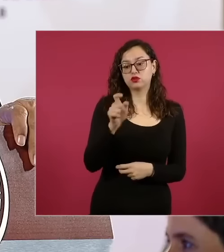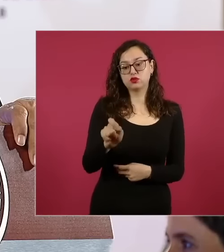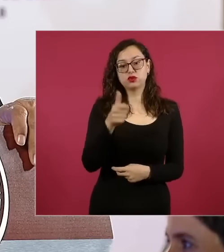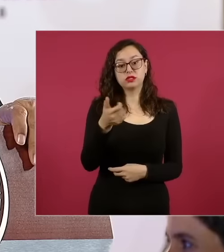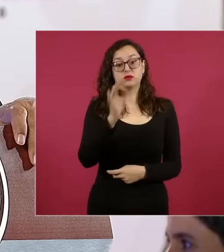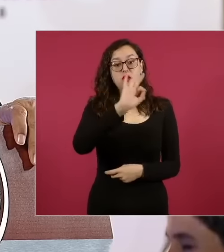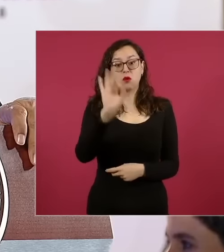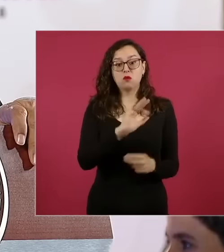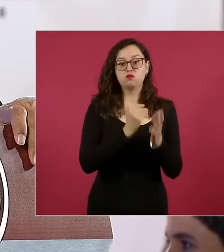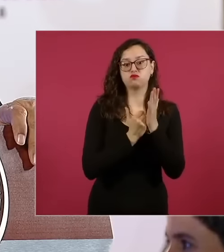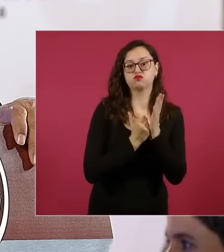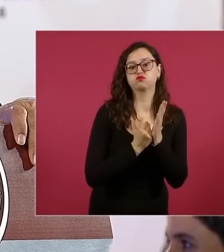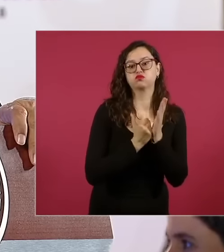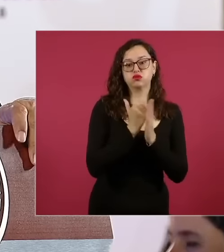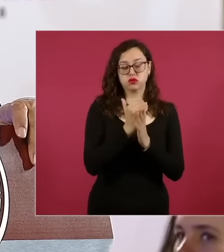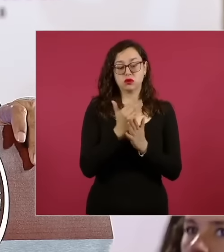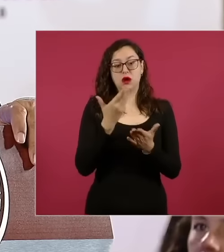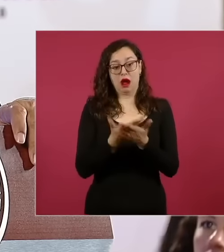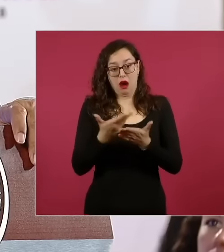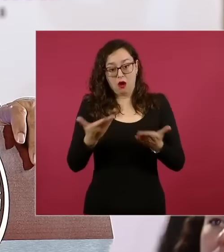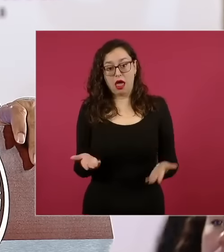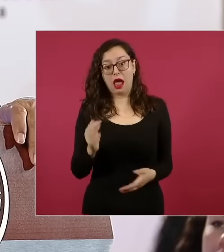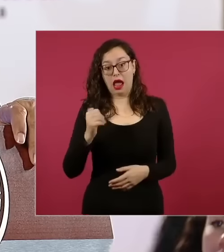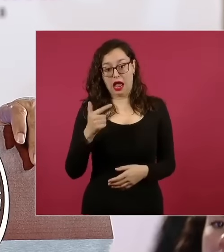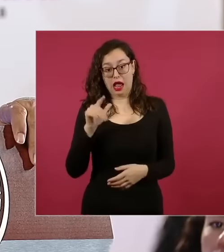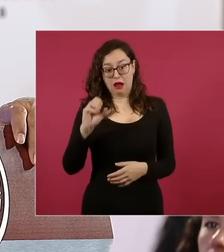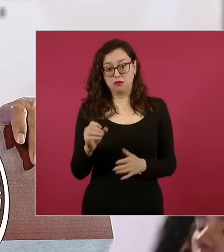48.6%. Con nosotros, bajó